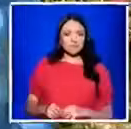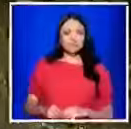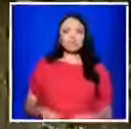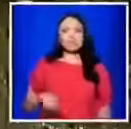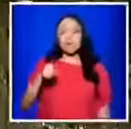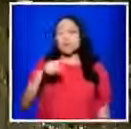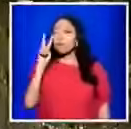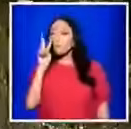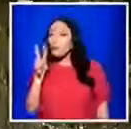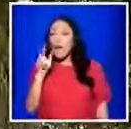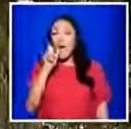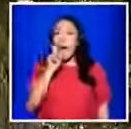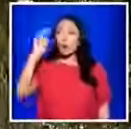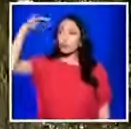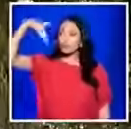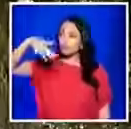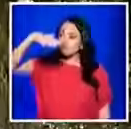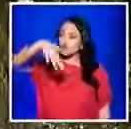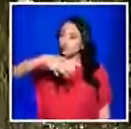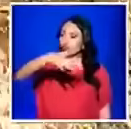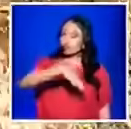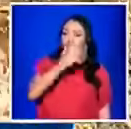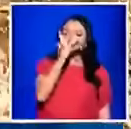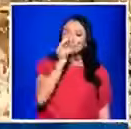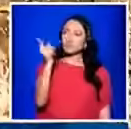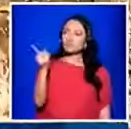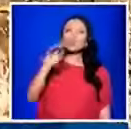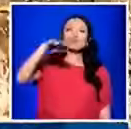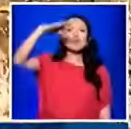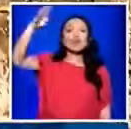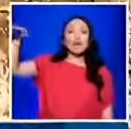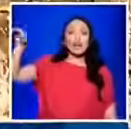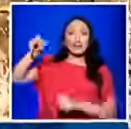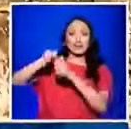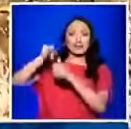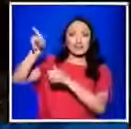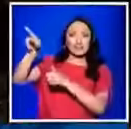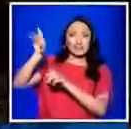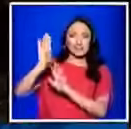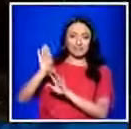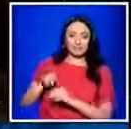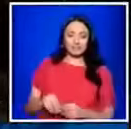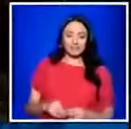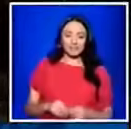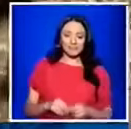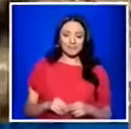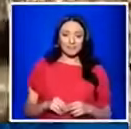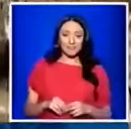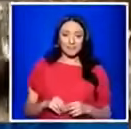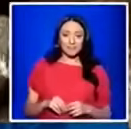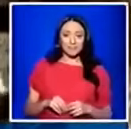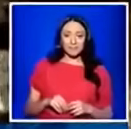de las refrescantes caídas de agua que vienen desde las faldas del Paso Ochoa.